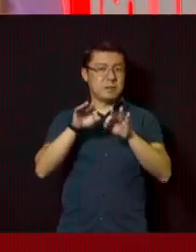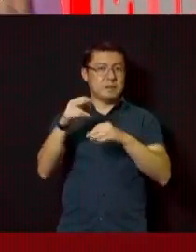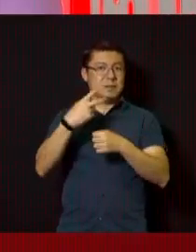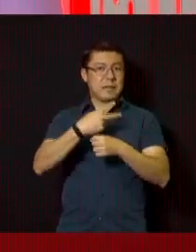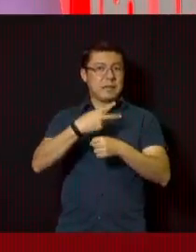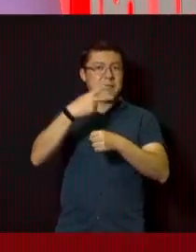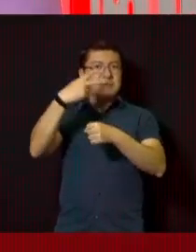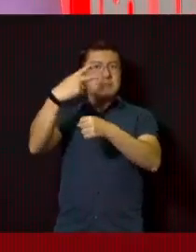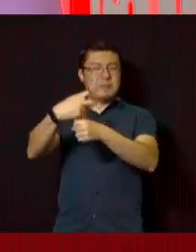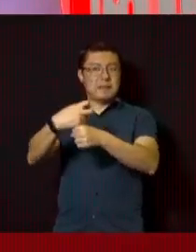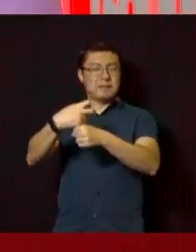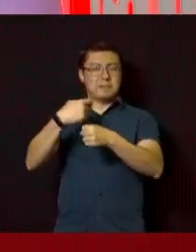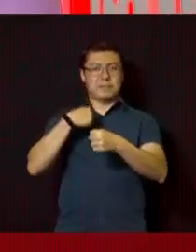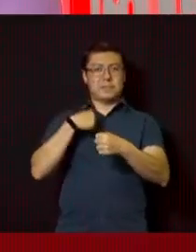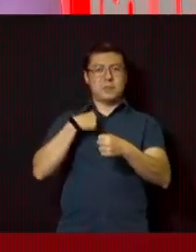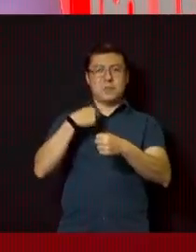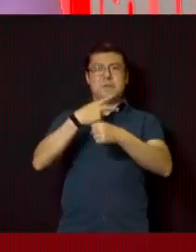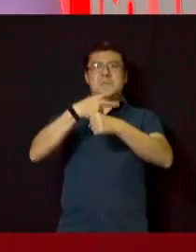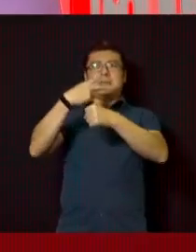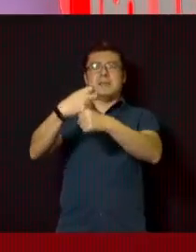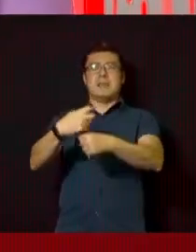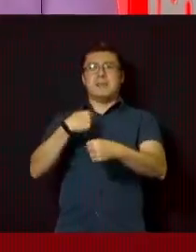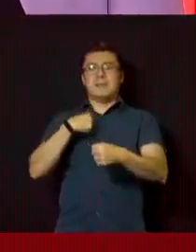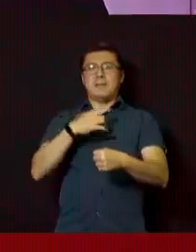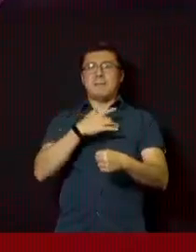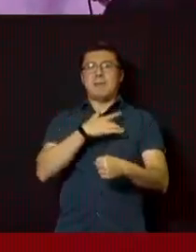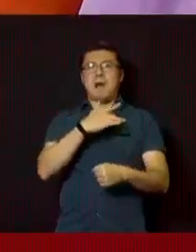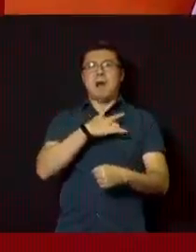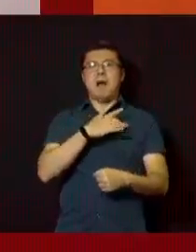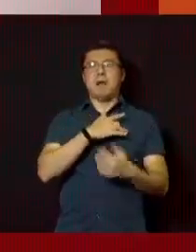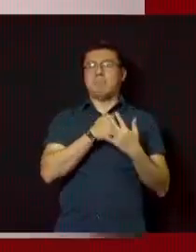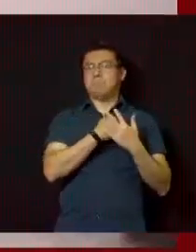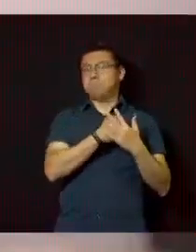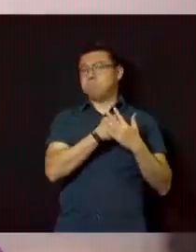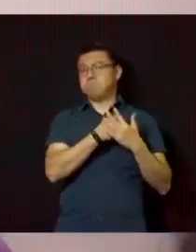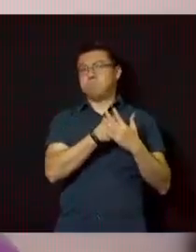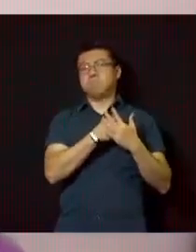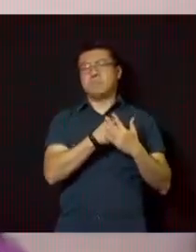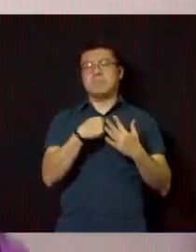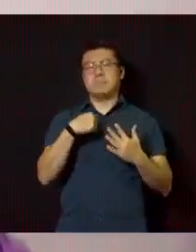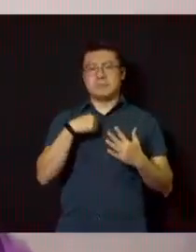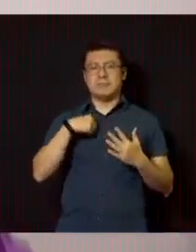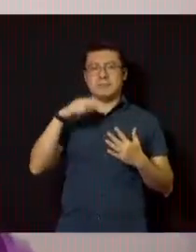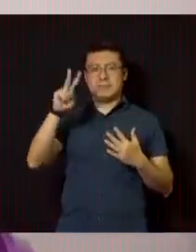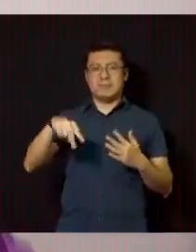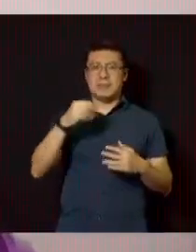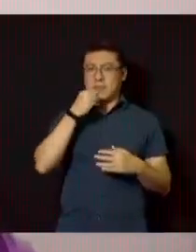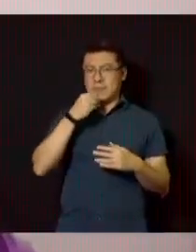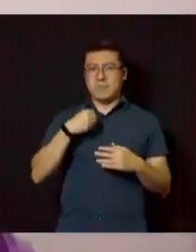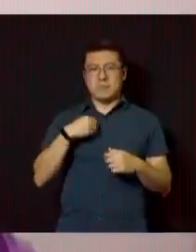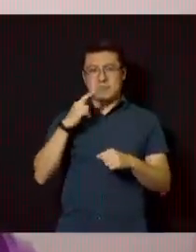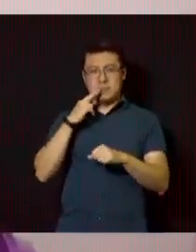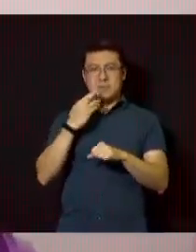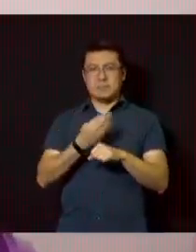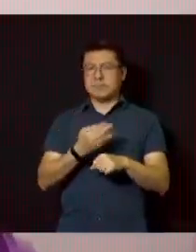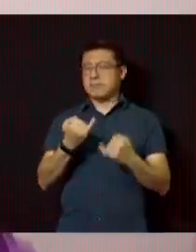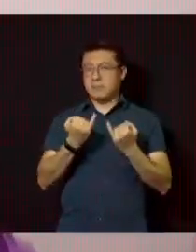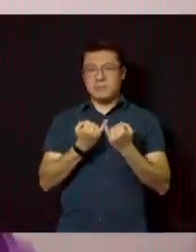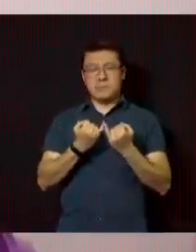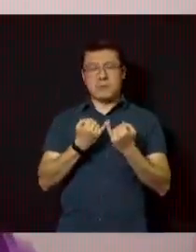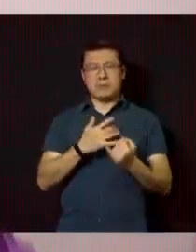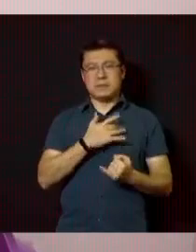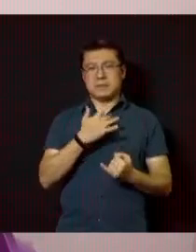en que la recibí, pues tengo mi corazón a mil, lleno de un gran compromiso, de mucha responsabilidad, pero también de muchísima emoción de